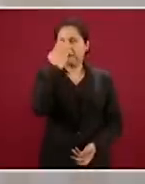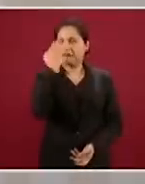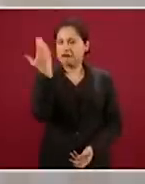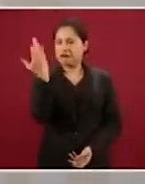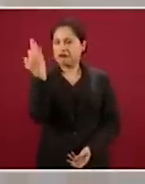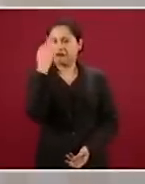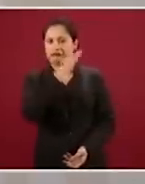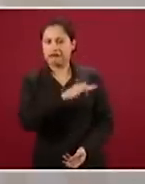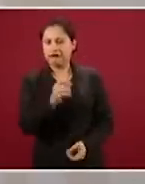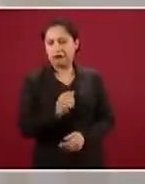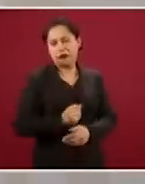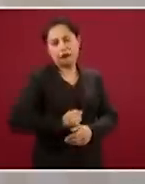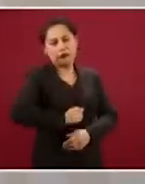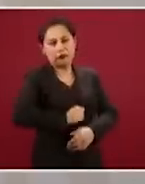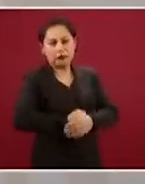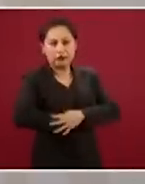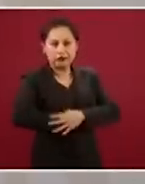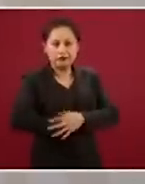influyentismo.